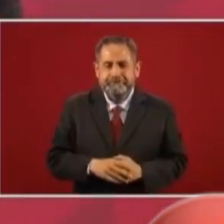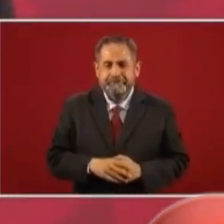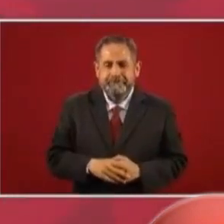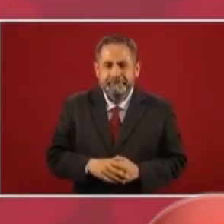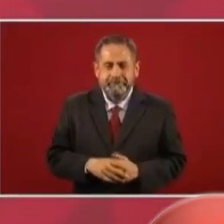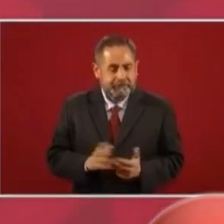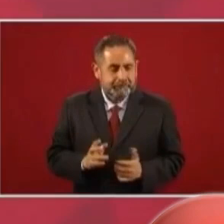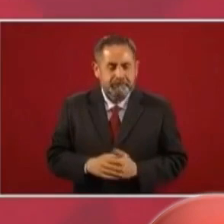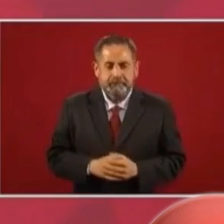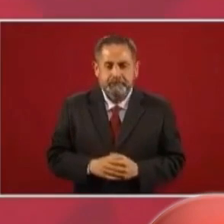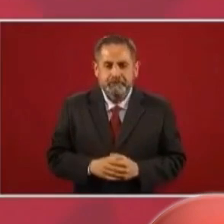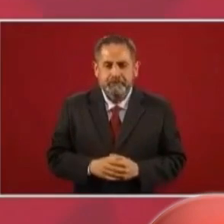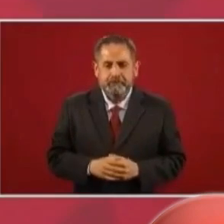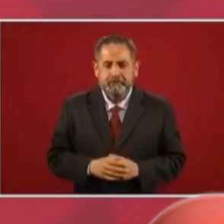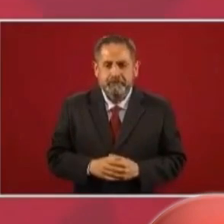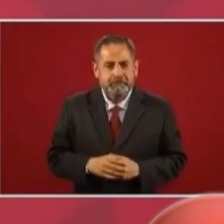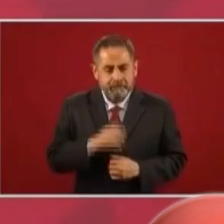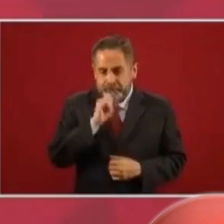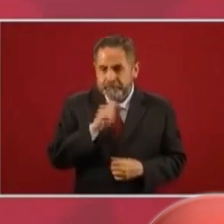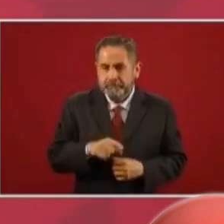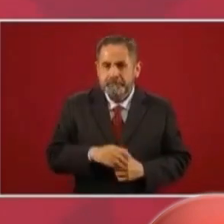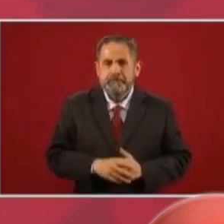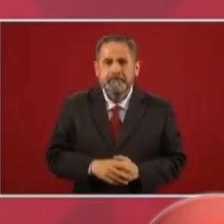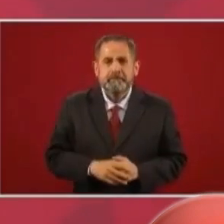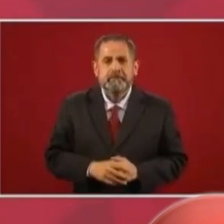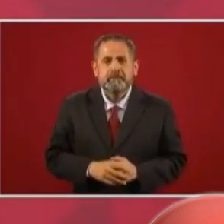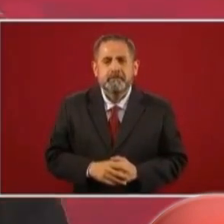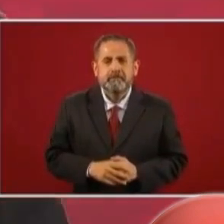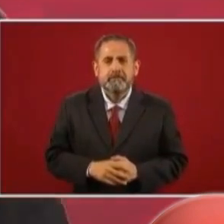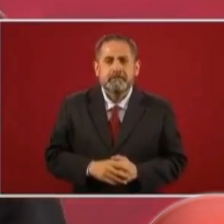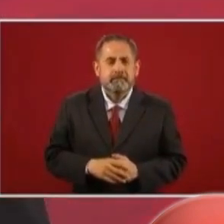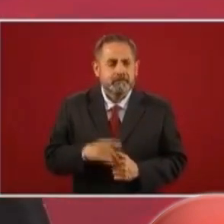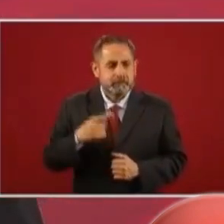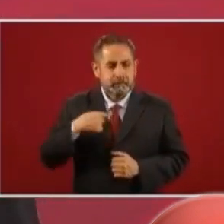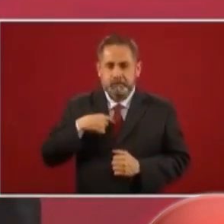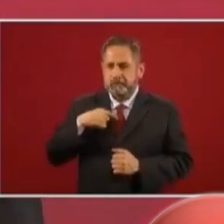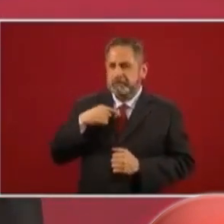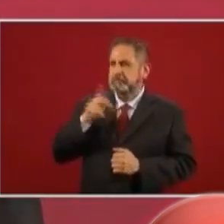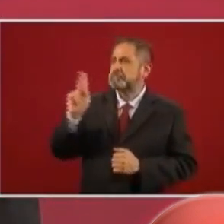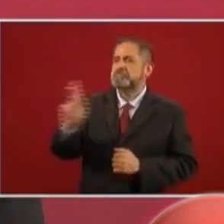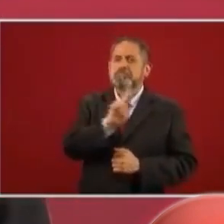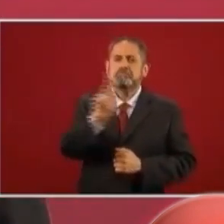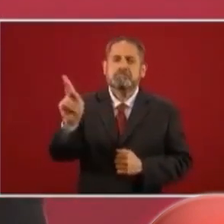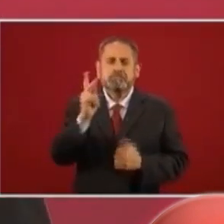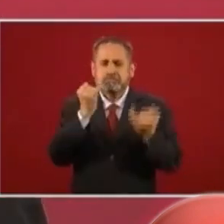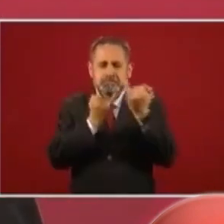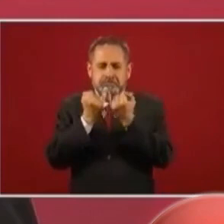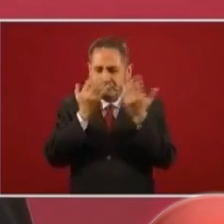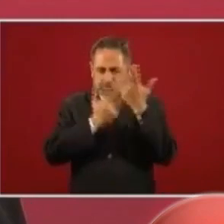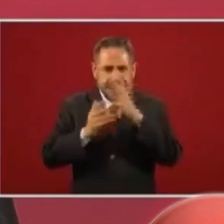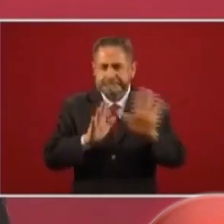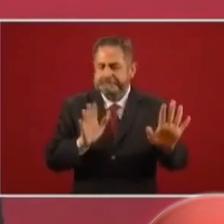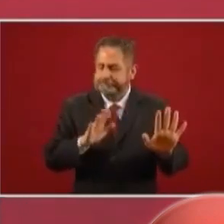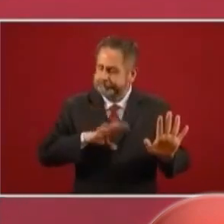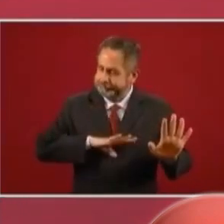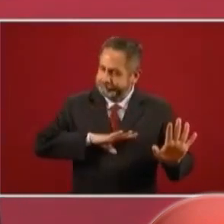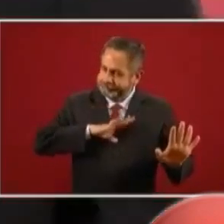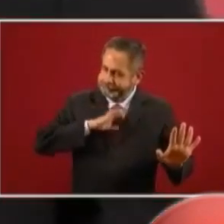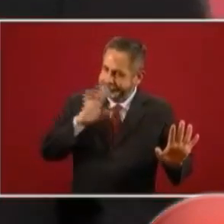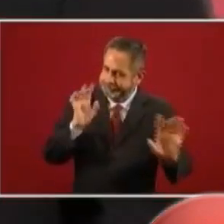y también que no nos confundan, porque eso es lo que calienta.